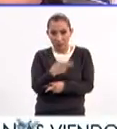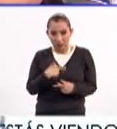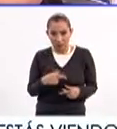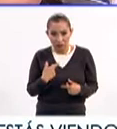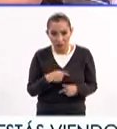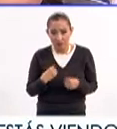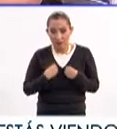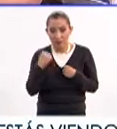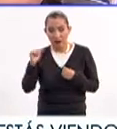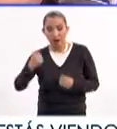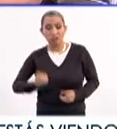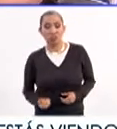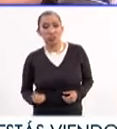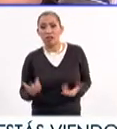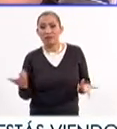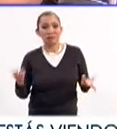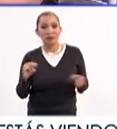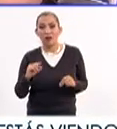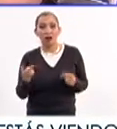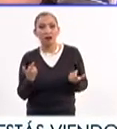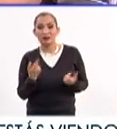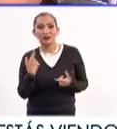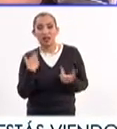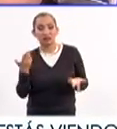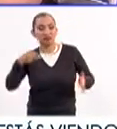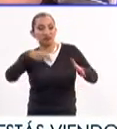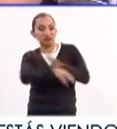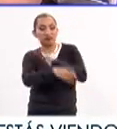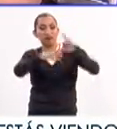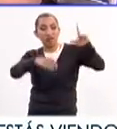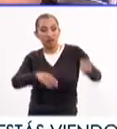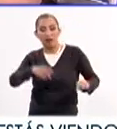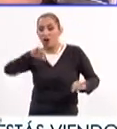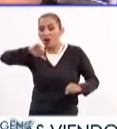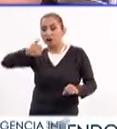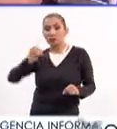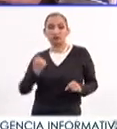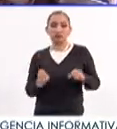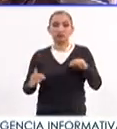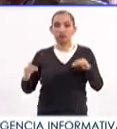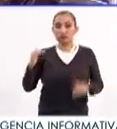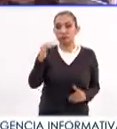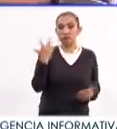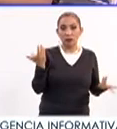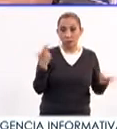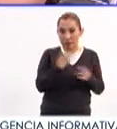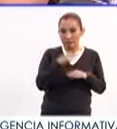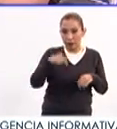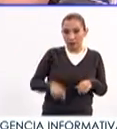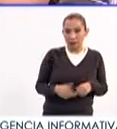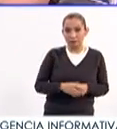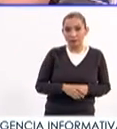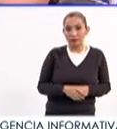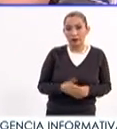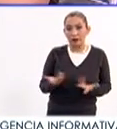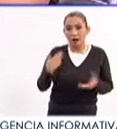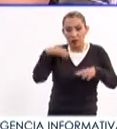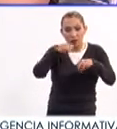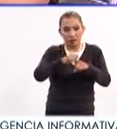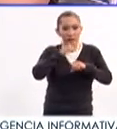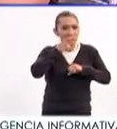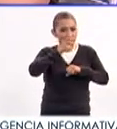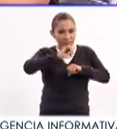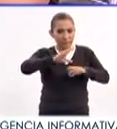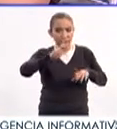sobrevive el otro. Claro. No es masacrado uno y el otro es el que se impone. Y mucho menos lo que pasó aquí, ¿no? No, pero la conquista, lo dijo muy bien